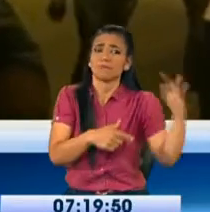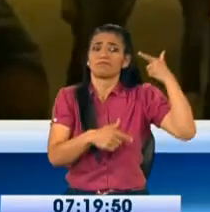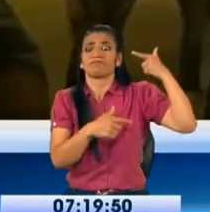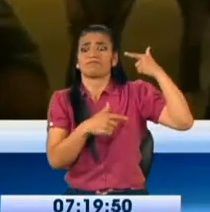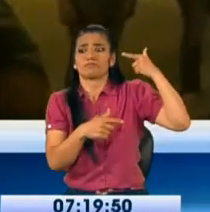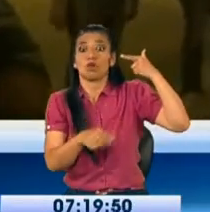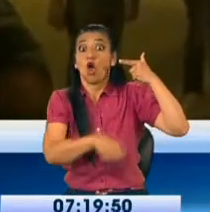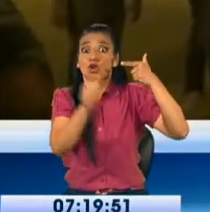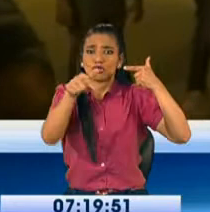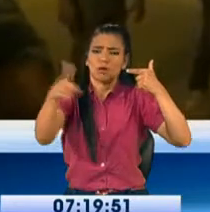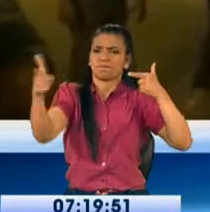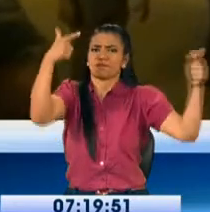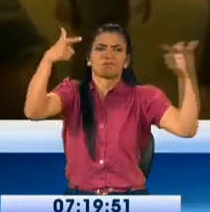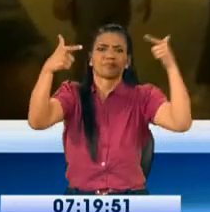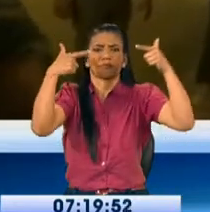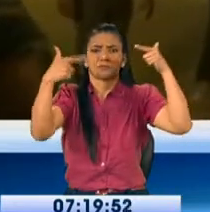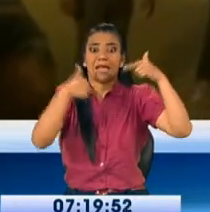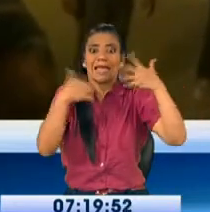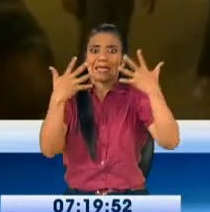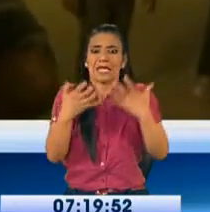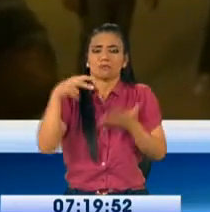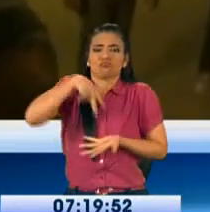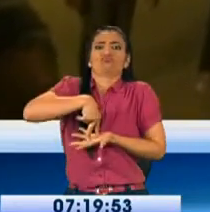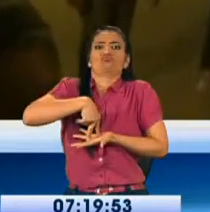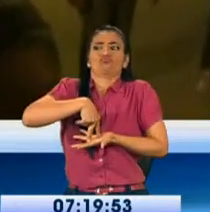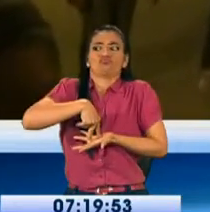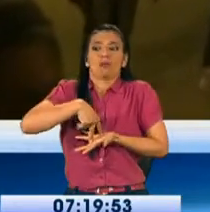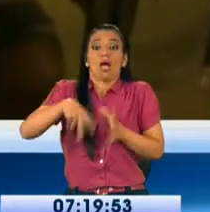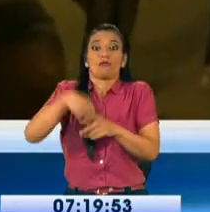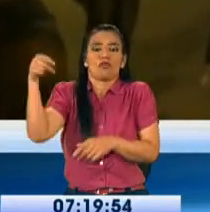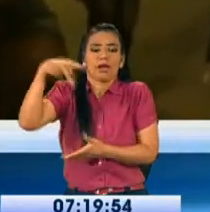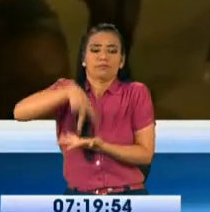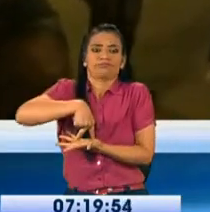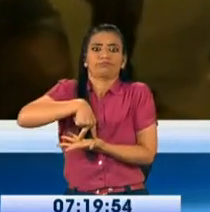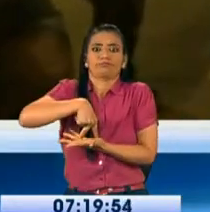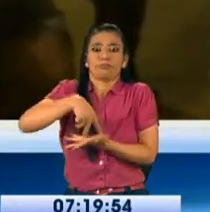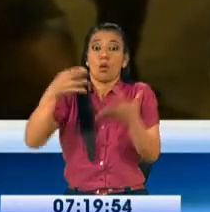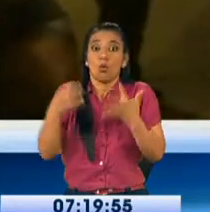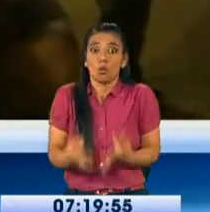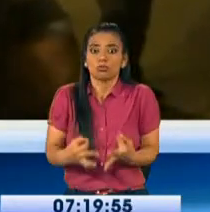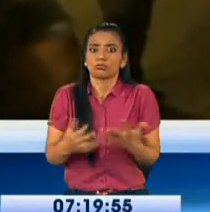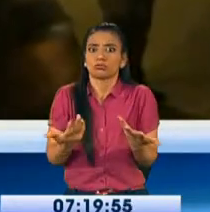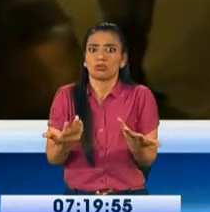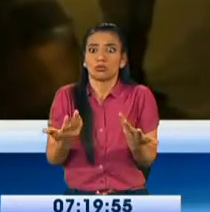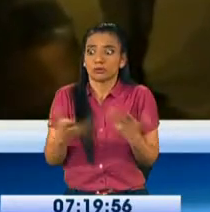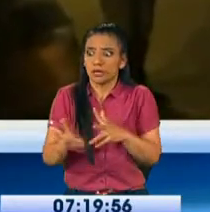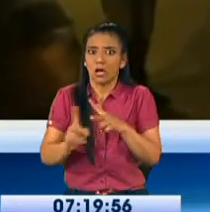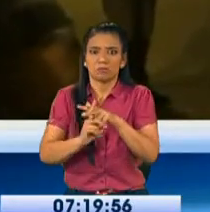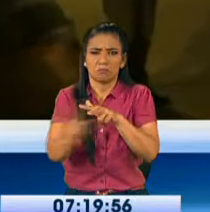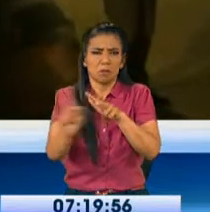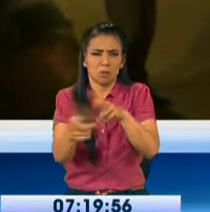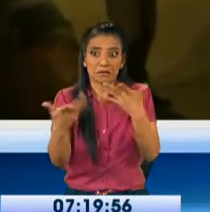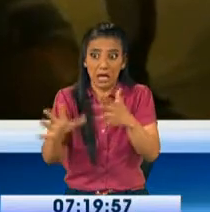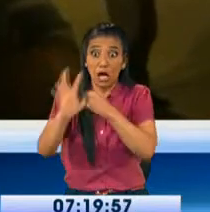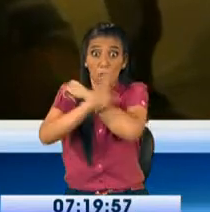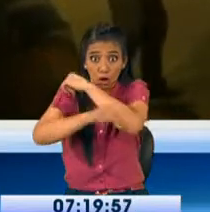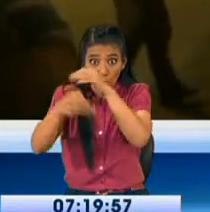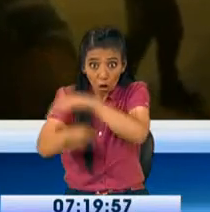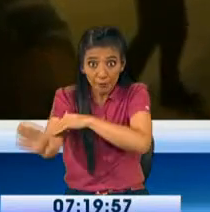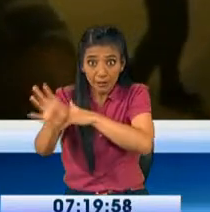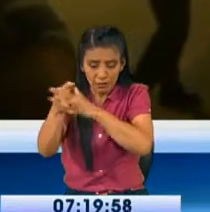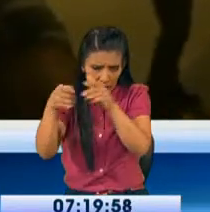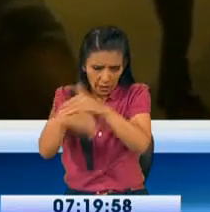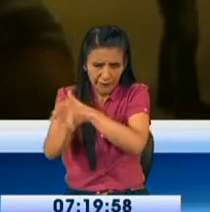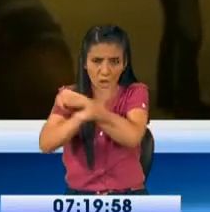fuerza a los otros dos y él se queda en la parte de afuera. En ese momento que salen del interior los delincuentes